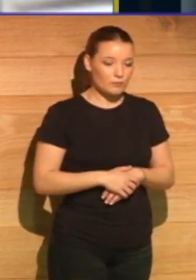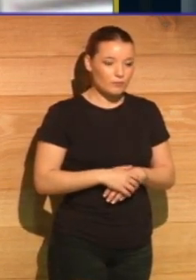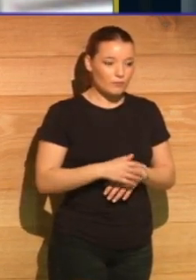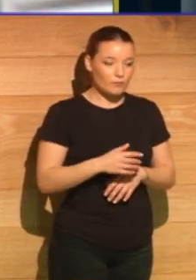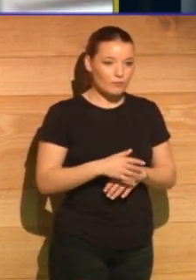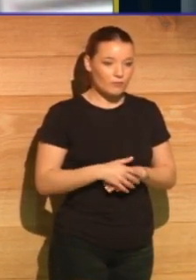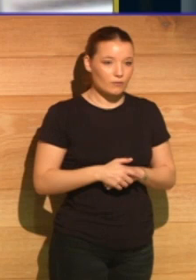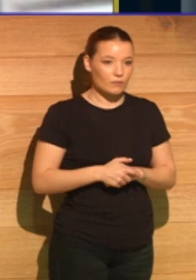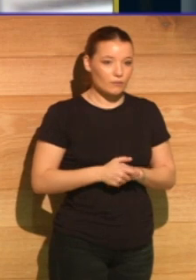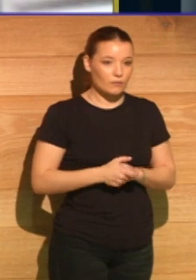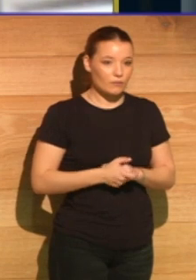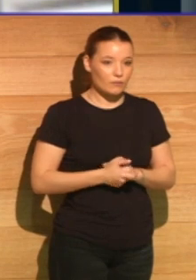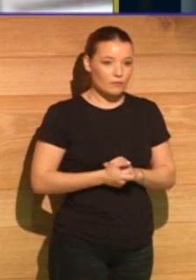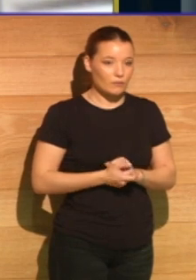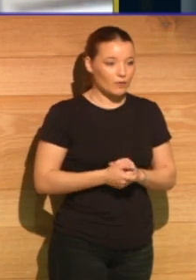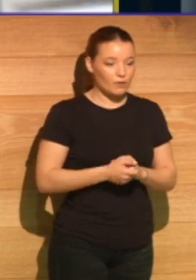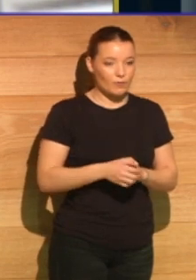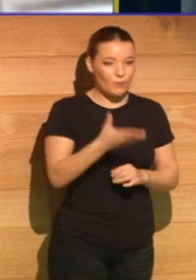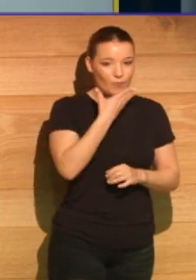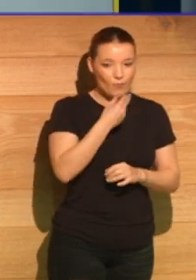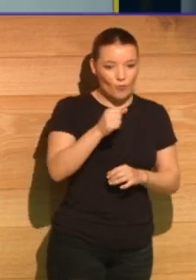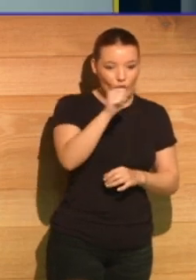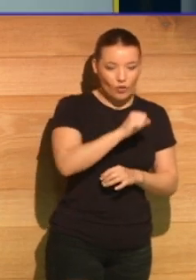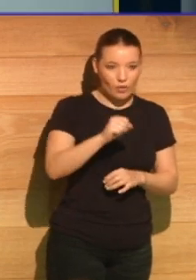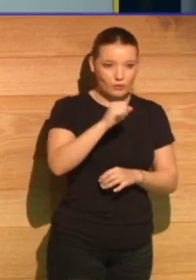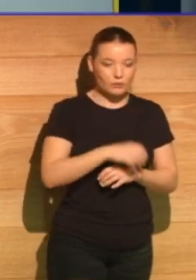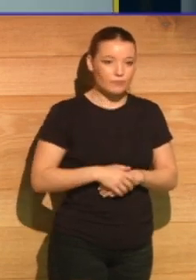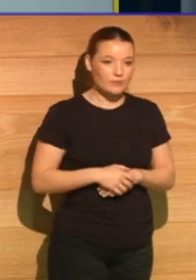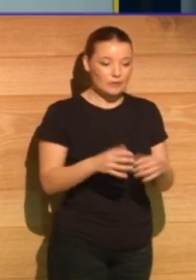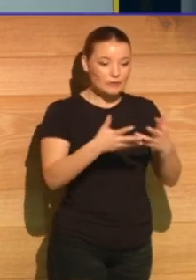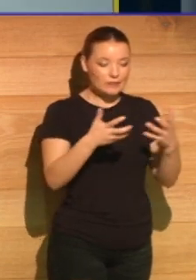salva. Qué bonito, Laura, qué bonito. Gracias. Sí.